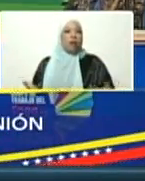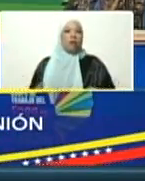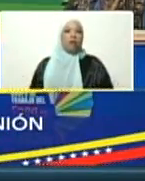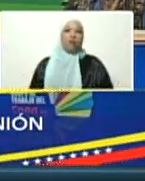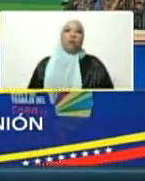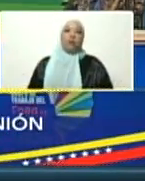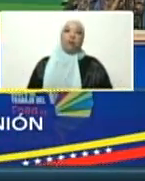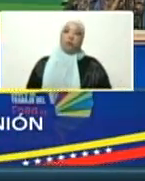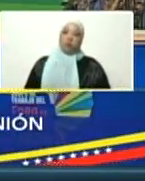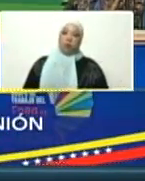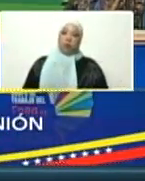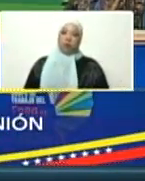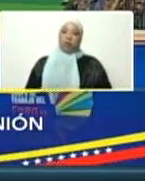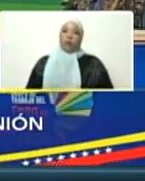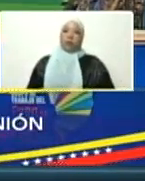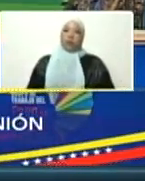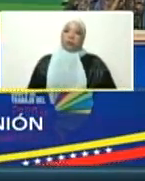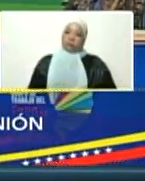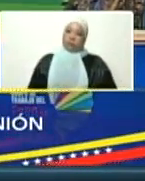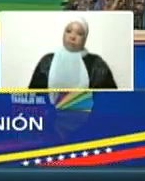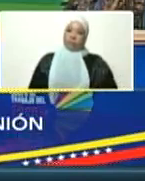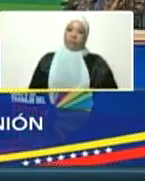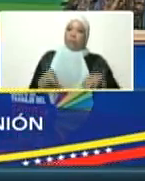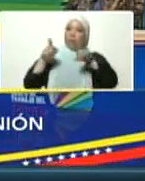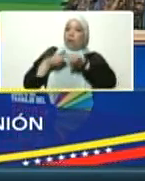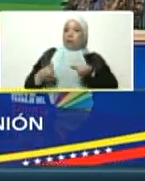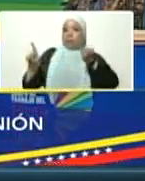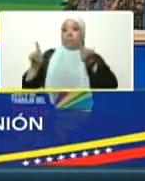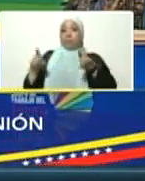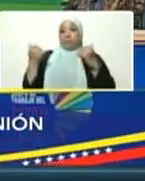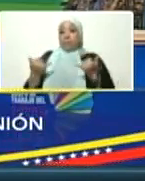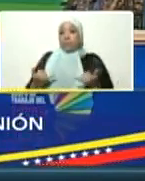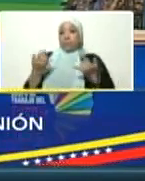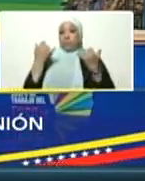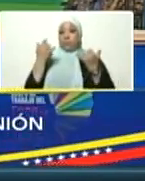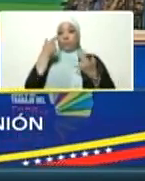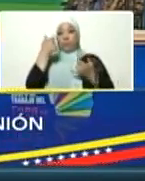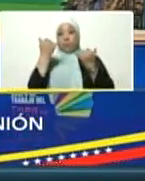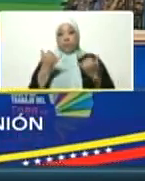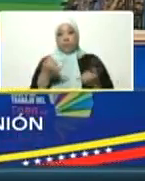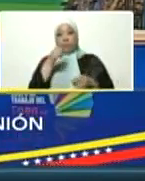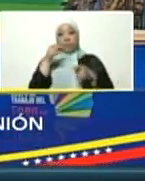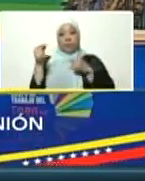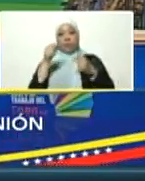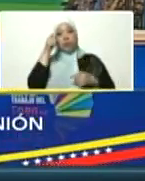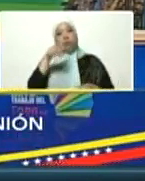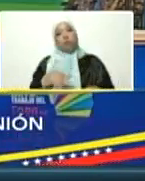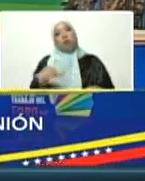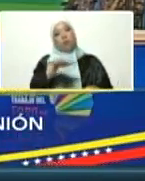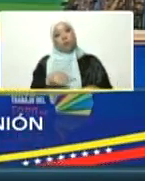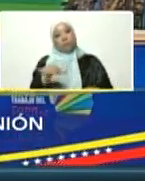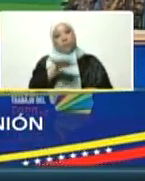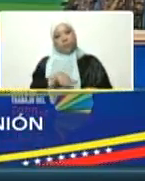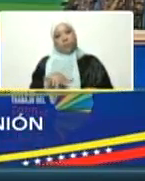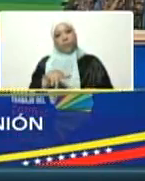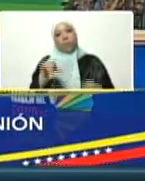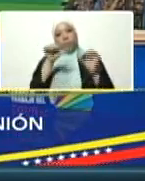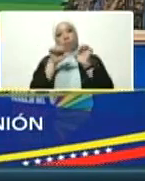Aunque esta sea una ola más heterogénea y más diversa, es una ola favorable para los pueblos, para el